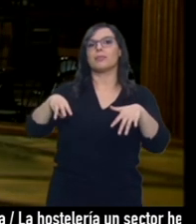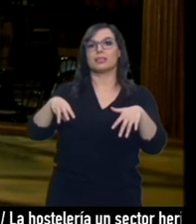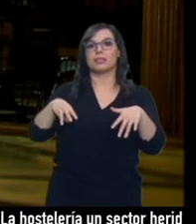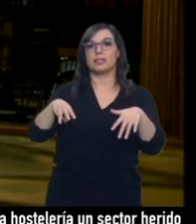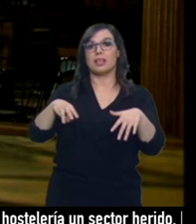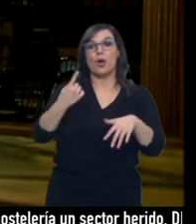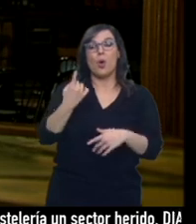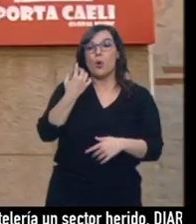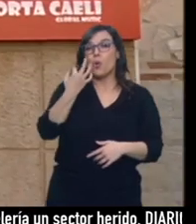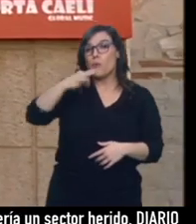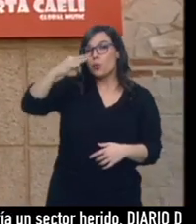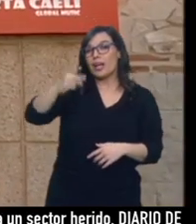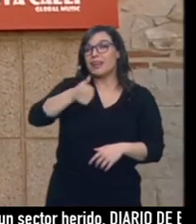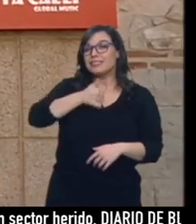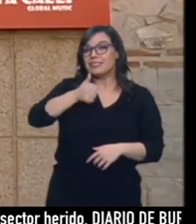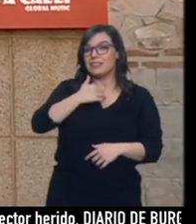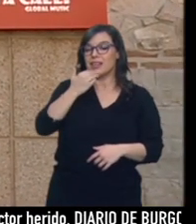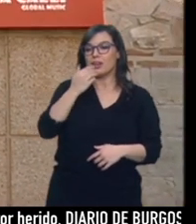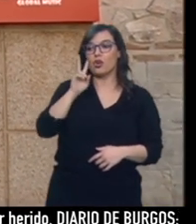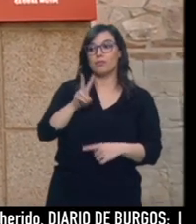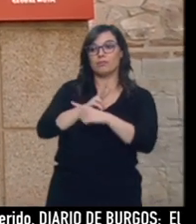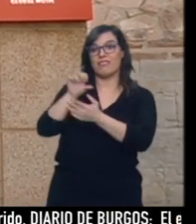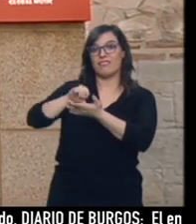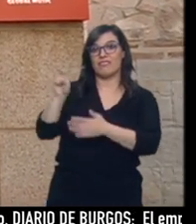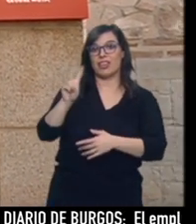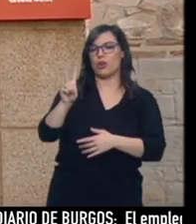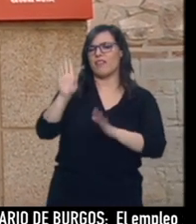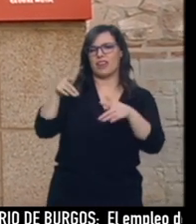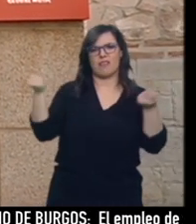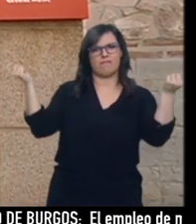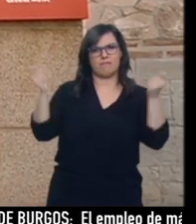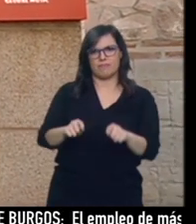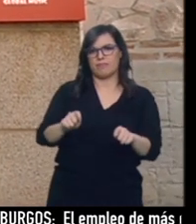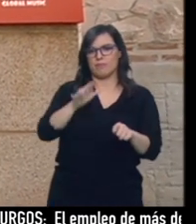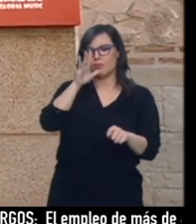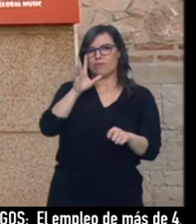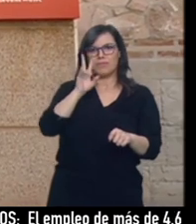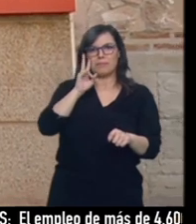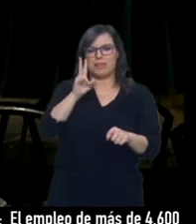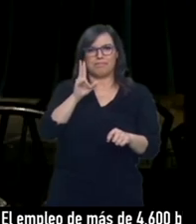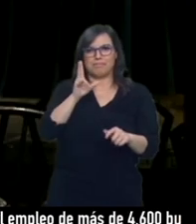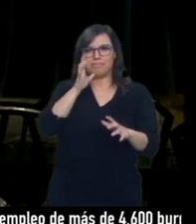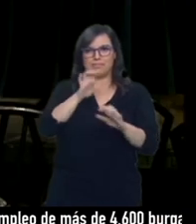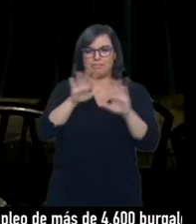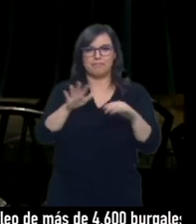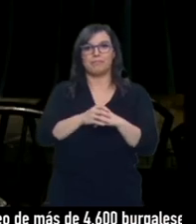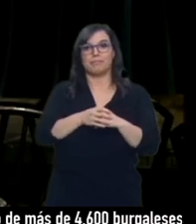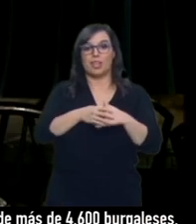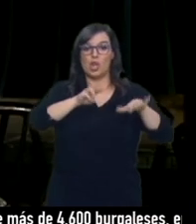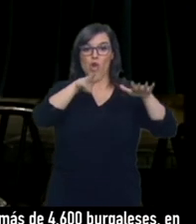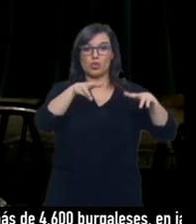resistir esta, la Porta Caeli de Valladolid. Hoy echaba el cierre en mitad de un panorama agónico. 8 meses